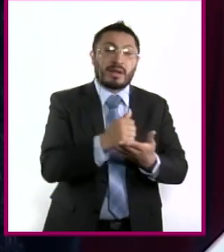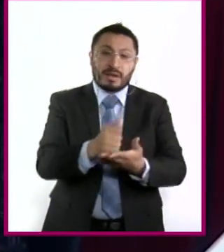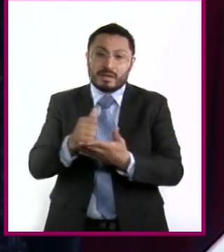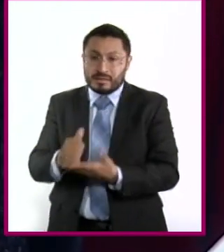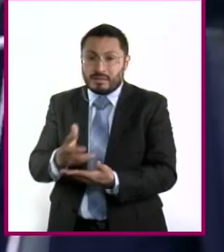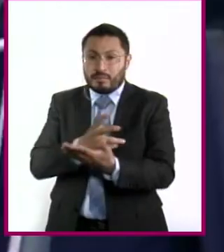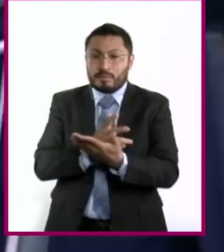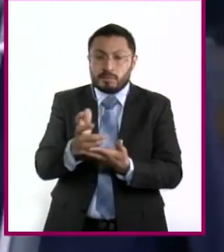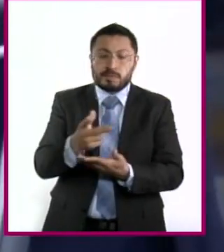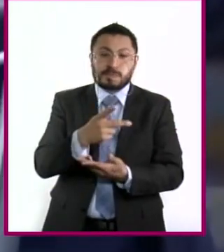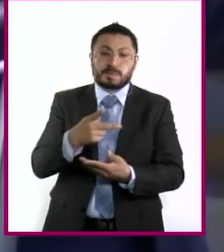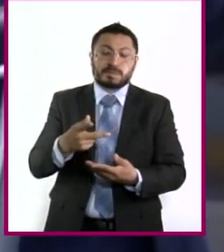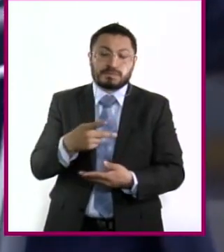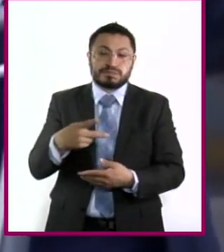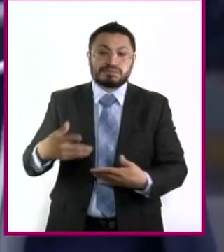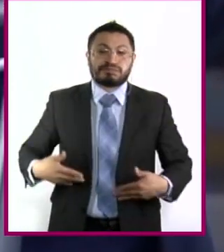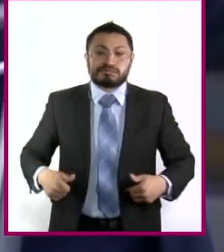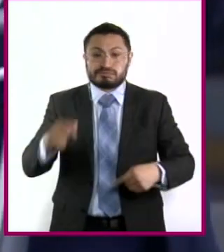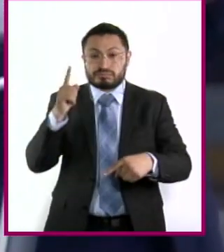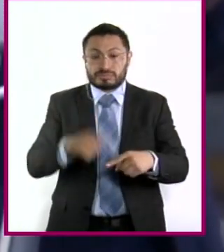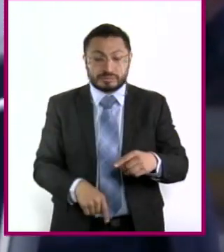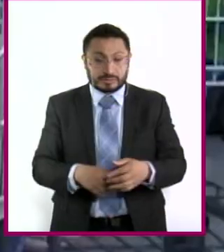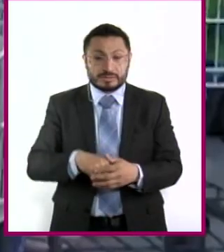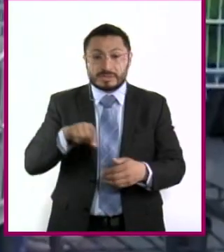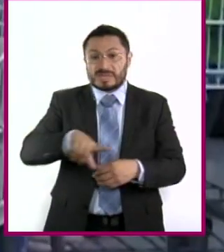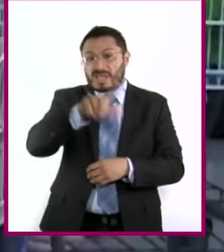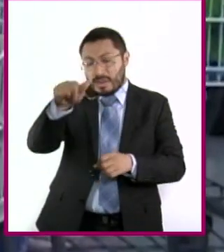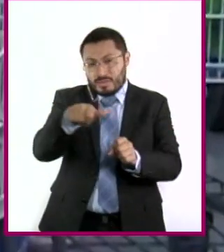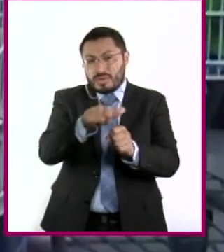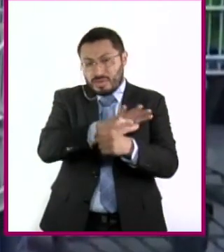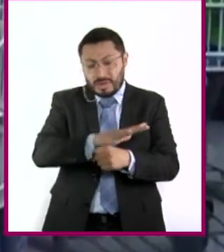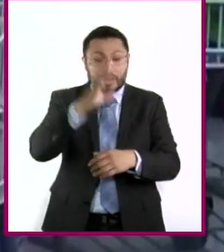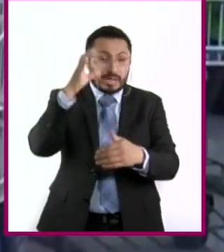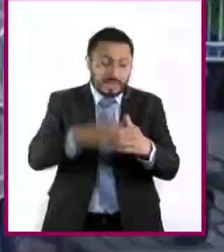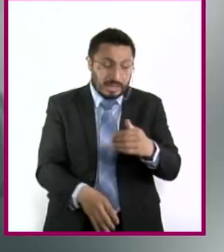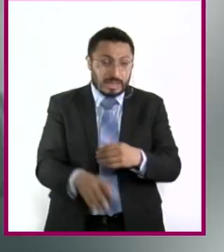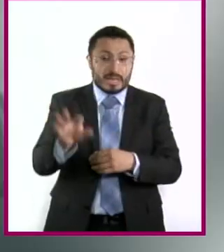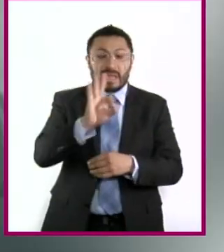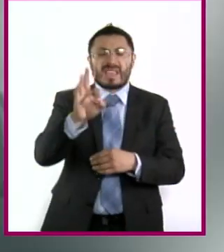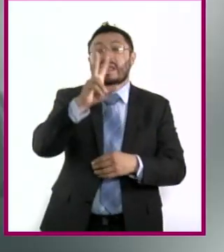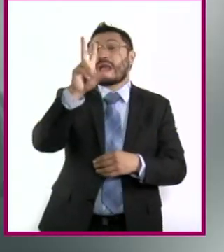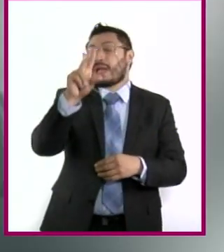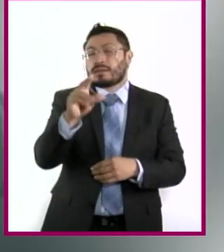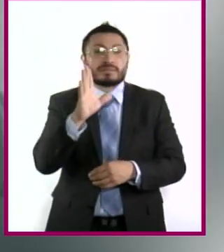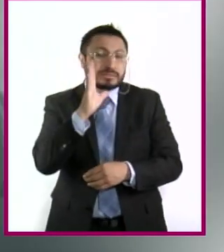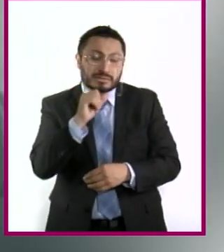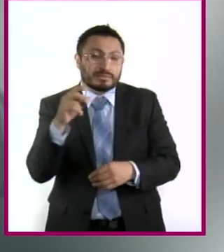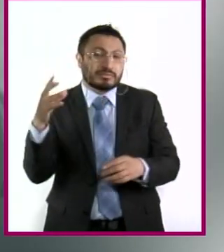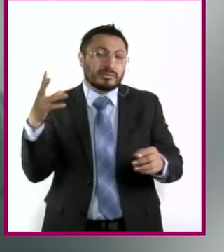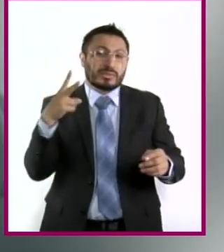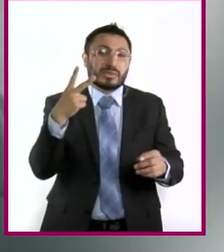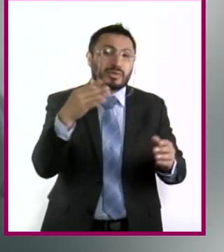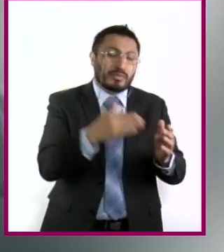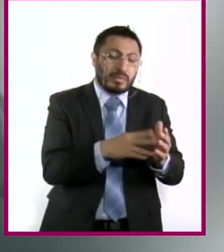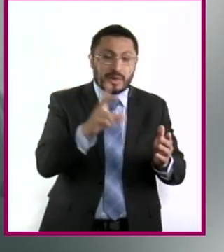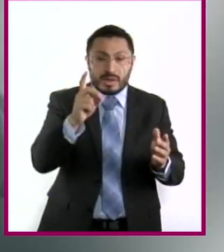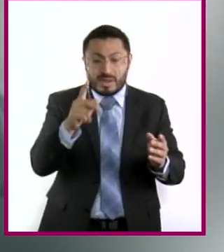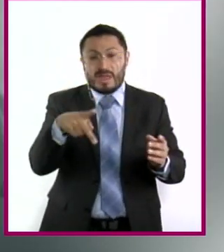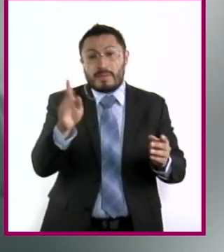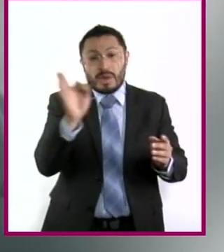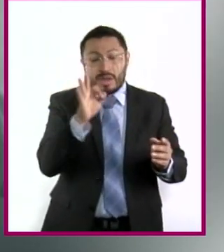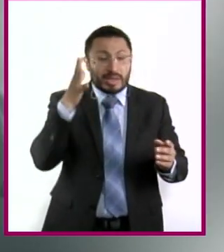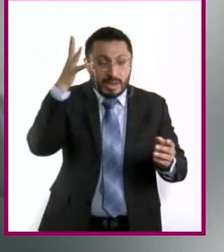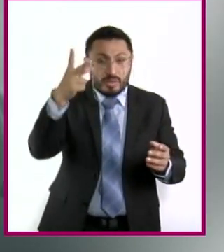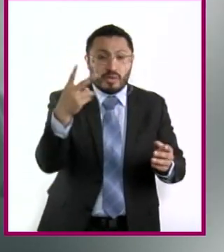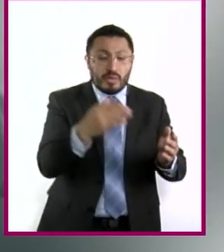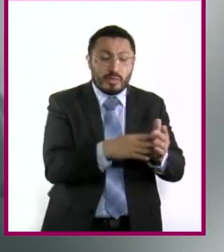por COVID-19 y ojalá, tal vez no en 2030, pero sí en unos años 2035 o 2040, reducir